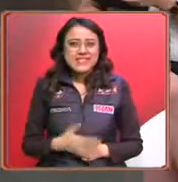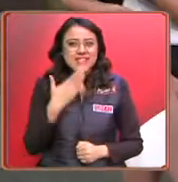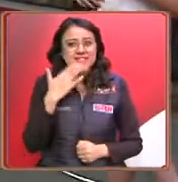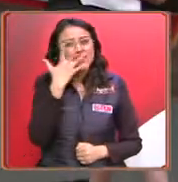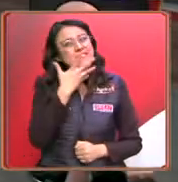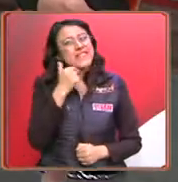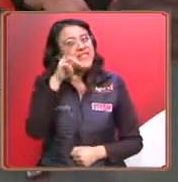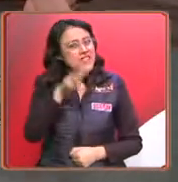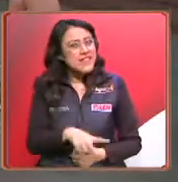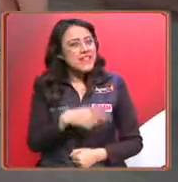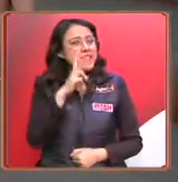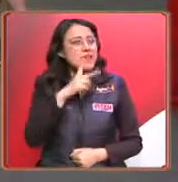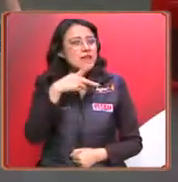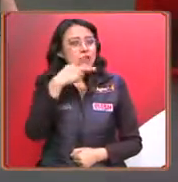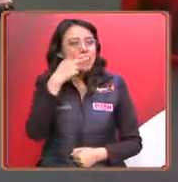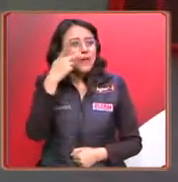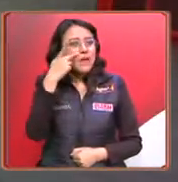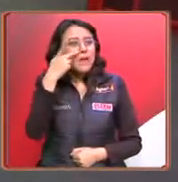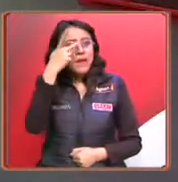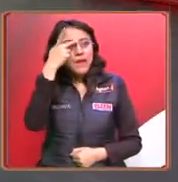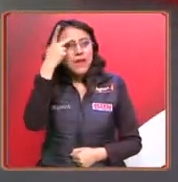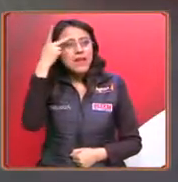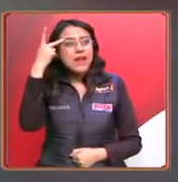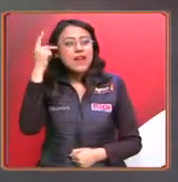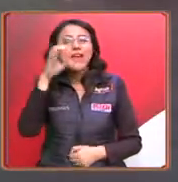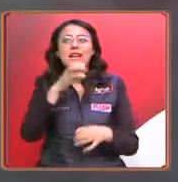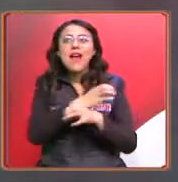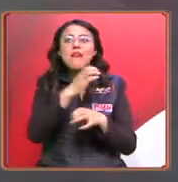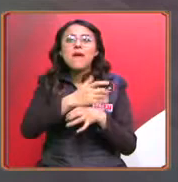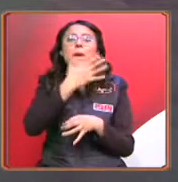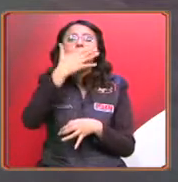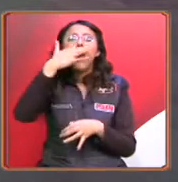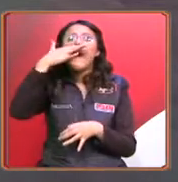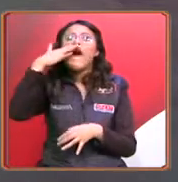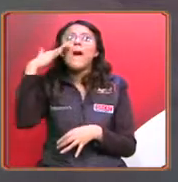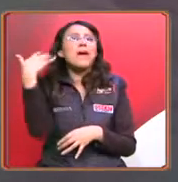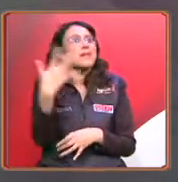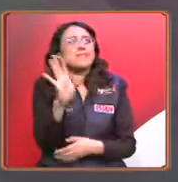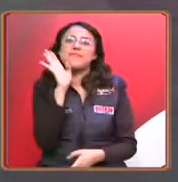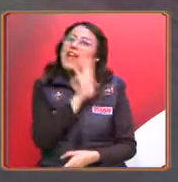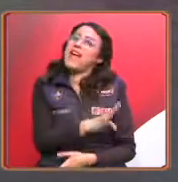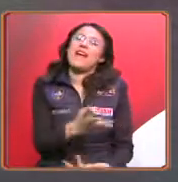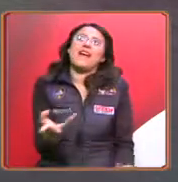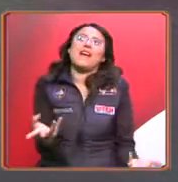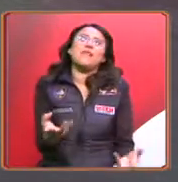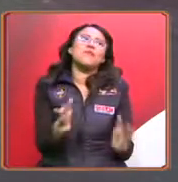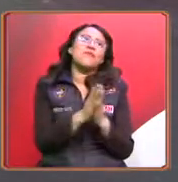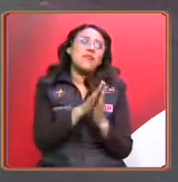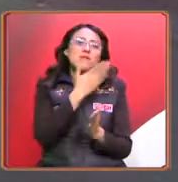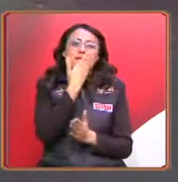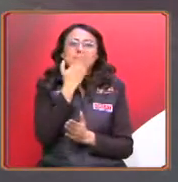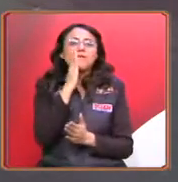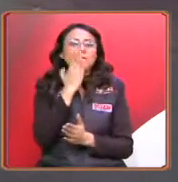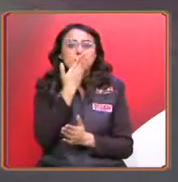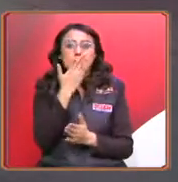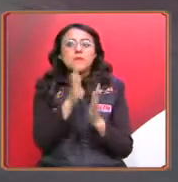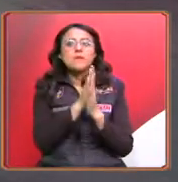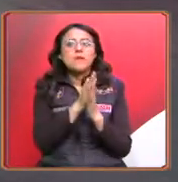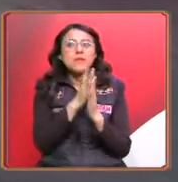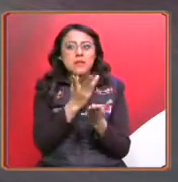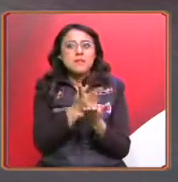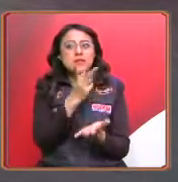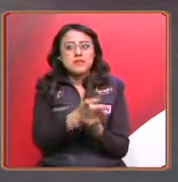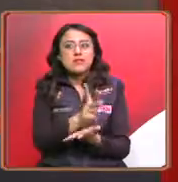A toda, ¿verdad? Mira, Calle, límpiate el bigote de café. Calle, de veras. Dale una servilleta, por favor. Te presto